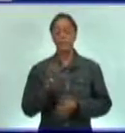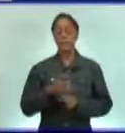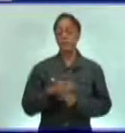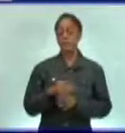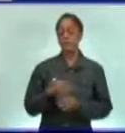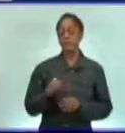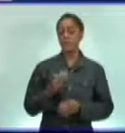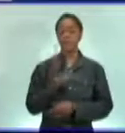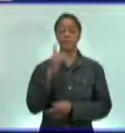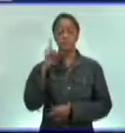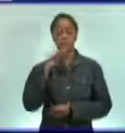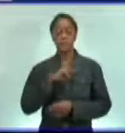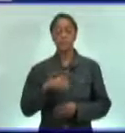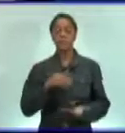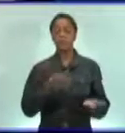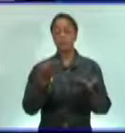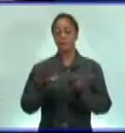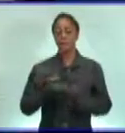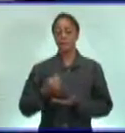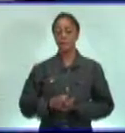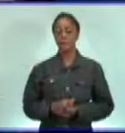seres vivos que les traigo a continuación.